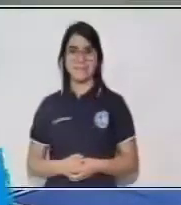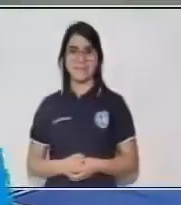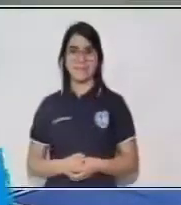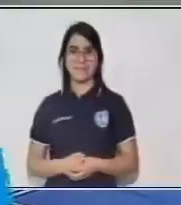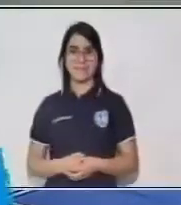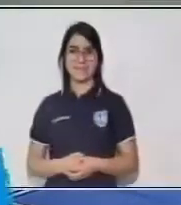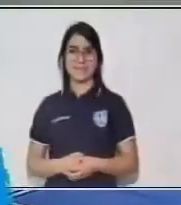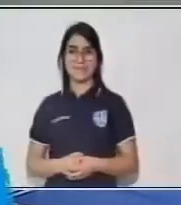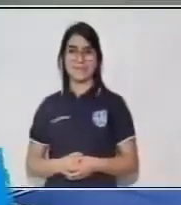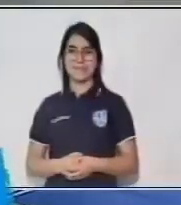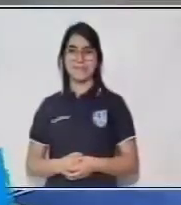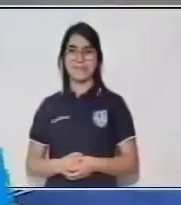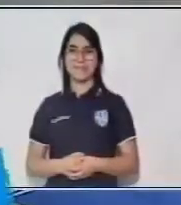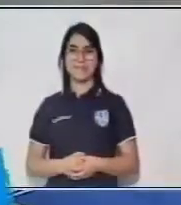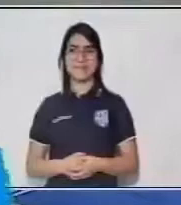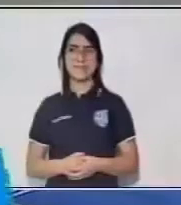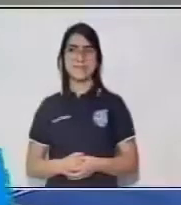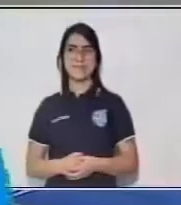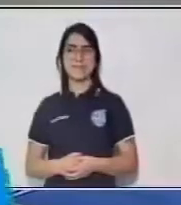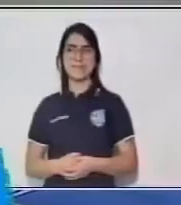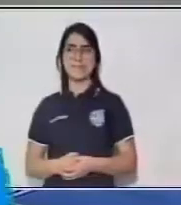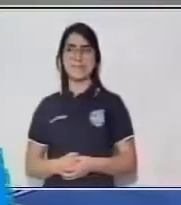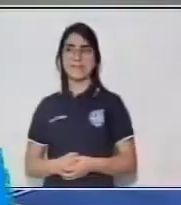O sea